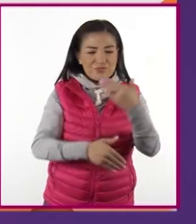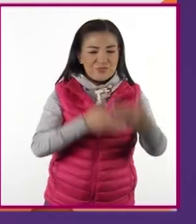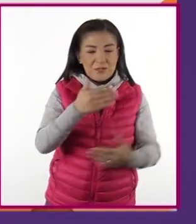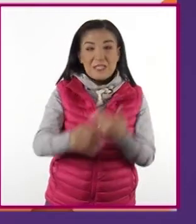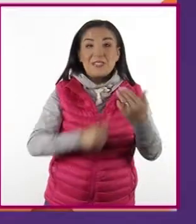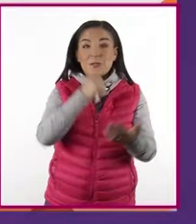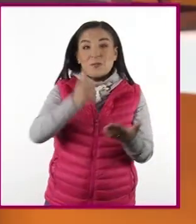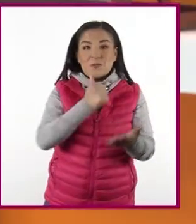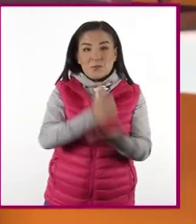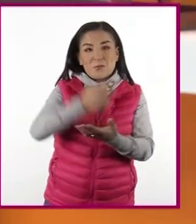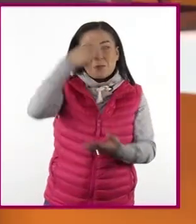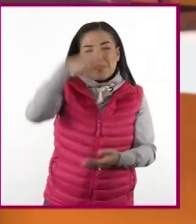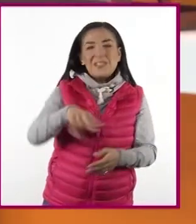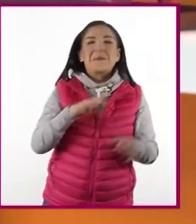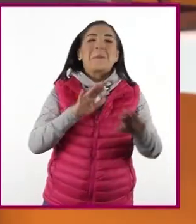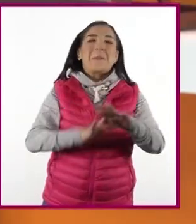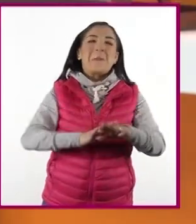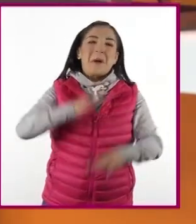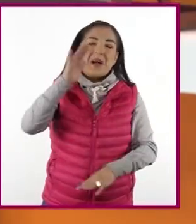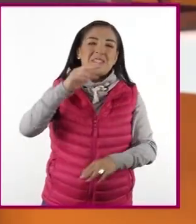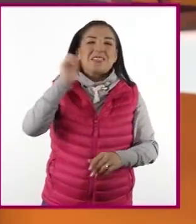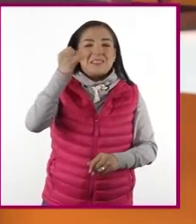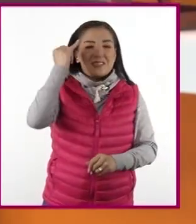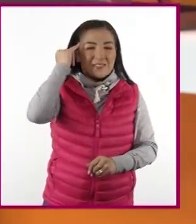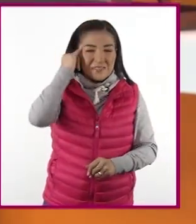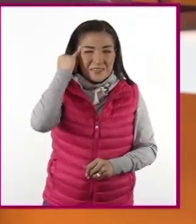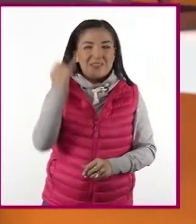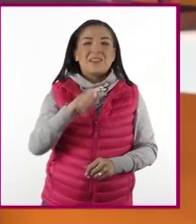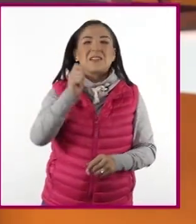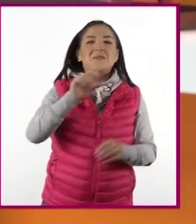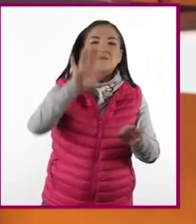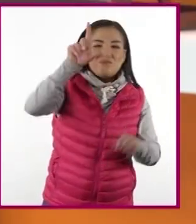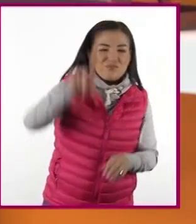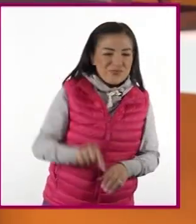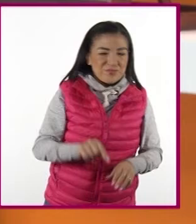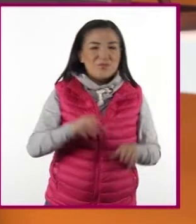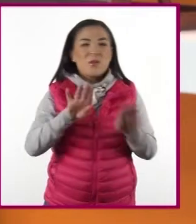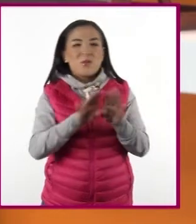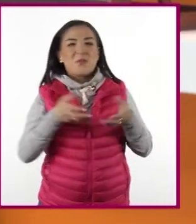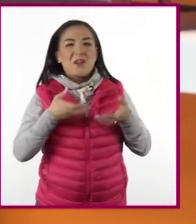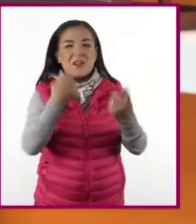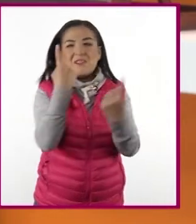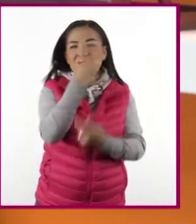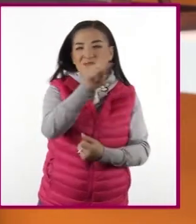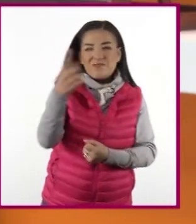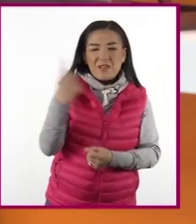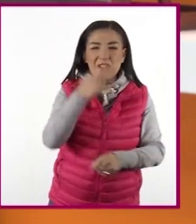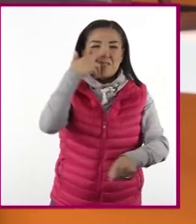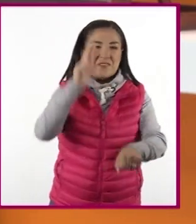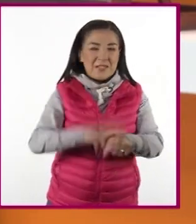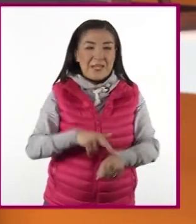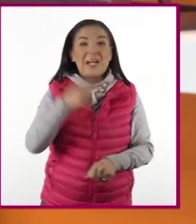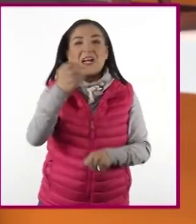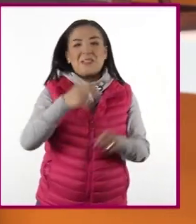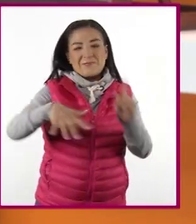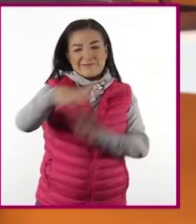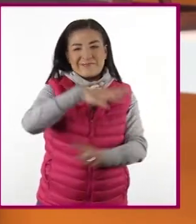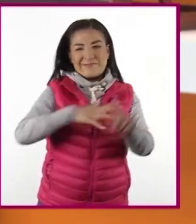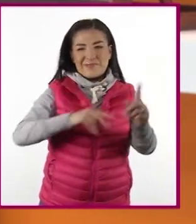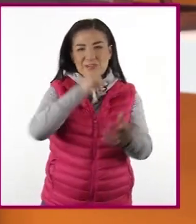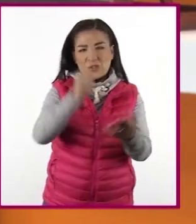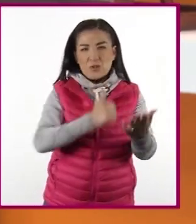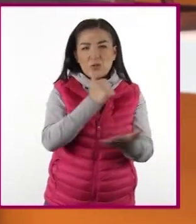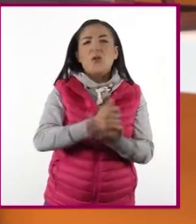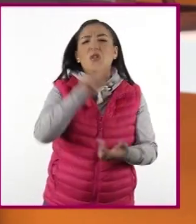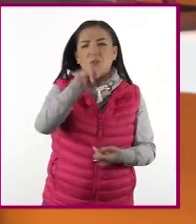de México se llenó de indigentes, mendigos y léperos, provenientes de los alrededores de la ciudad. Seguro recuerdan